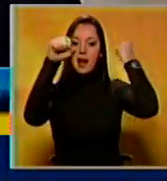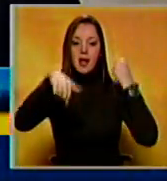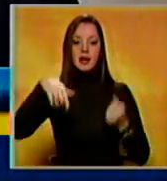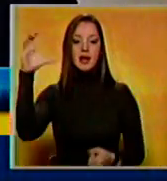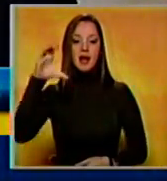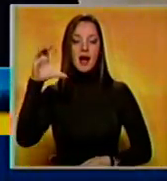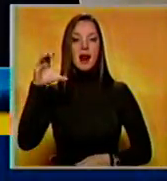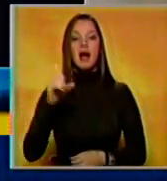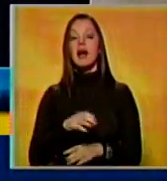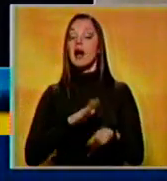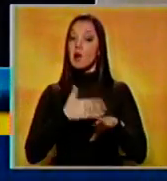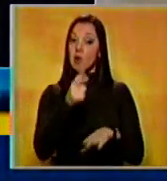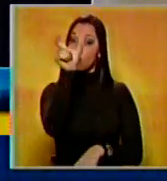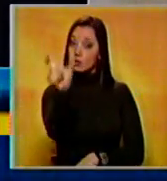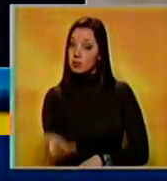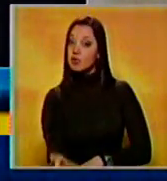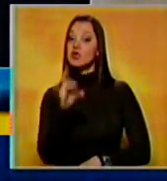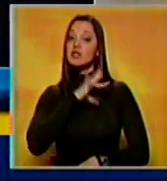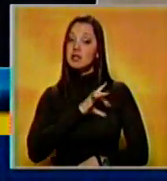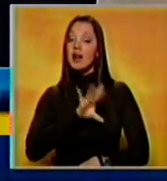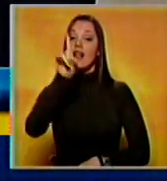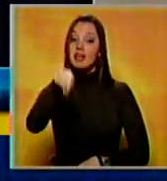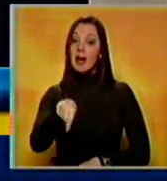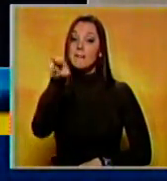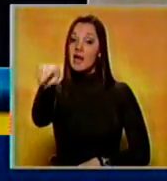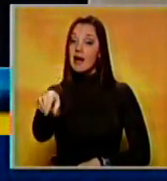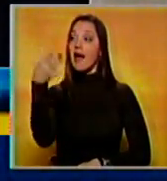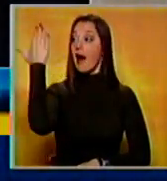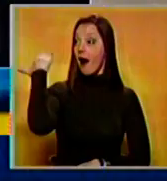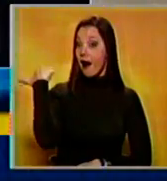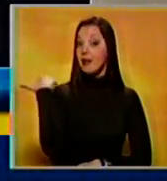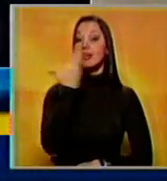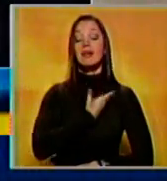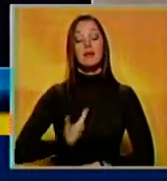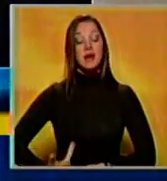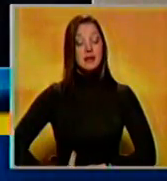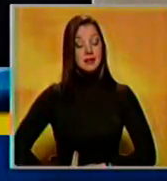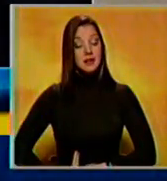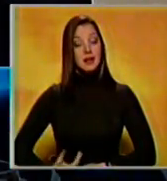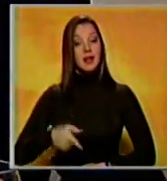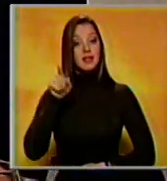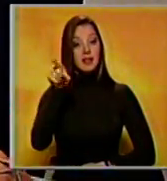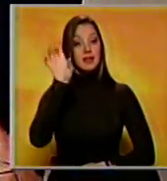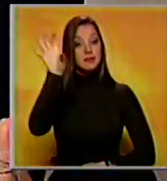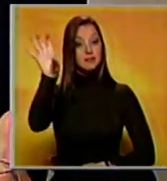solo es un ciudadano chileno sino que tiene además la investidura de haber sido presidente de sanación